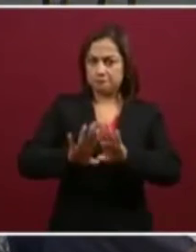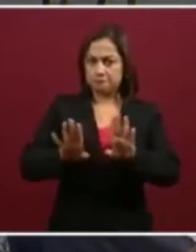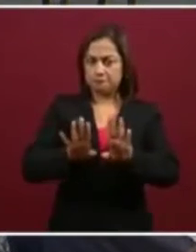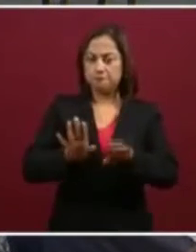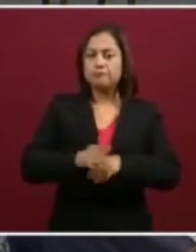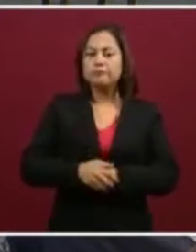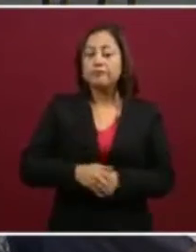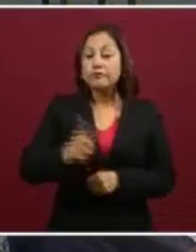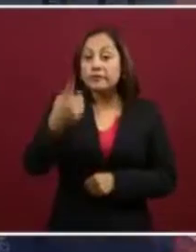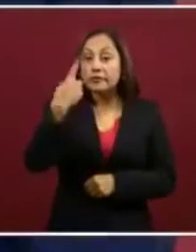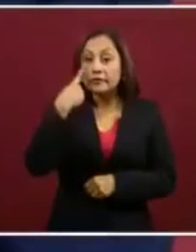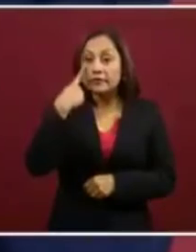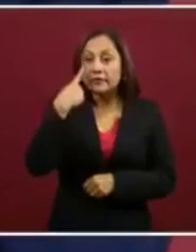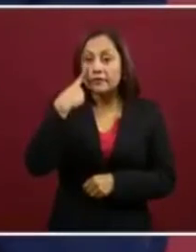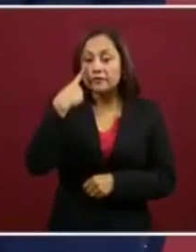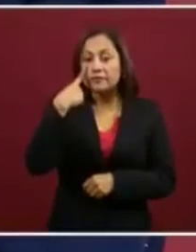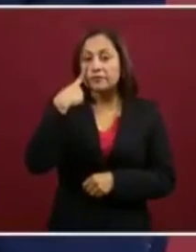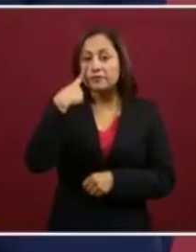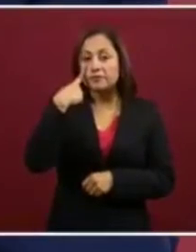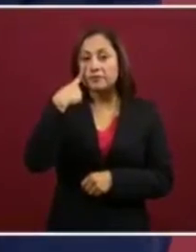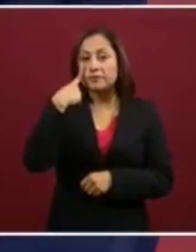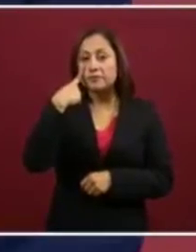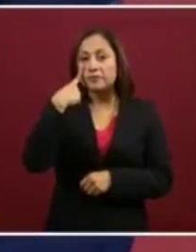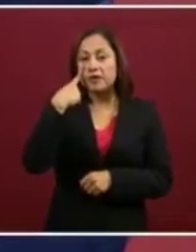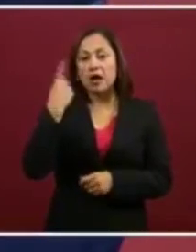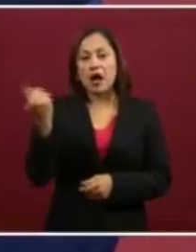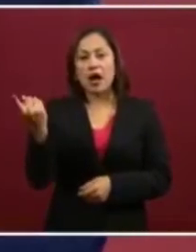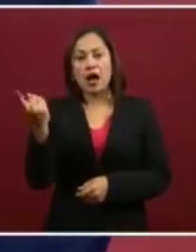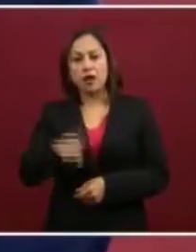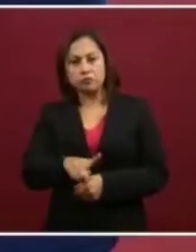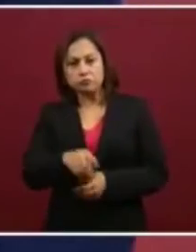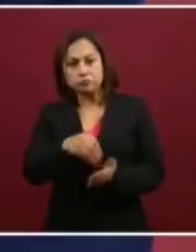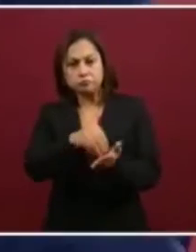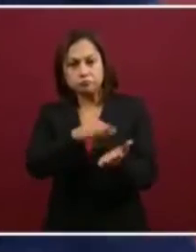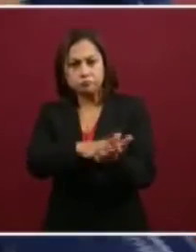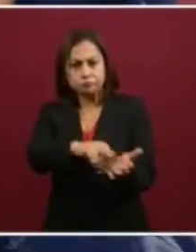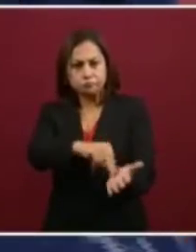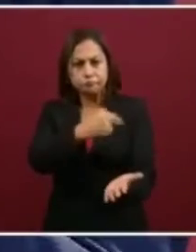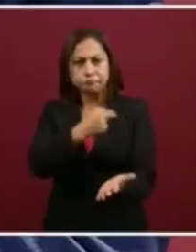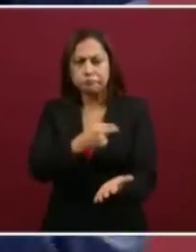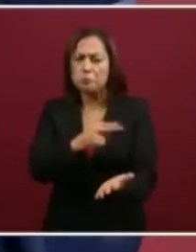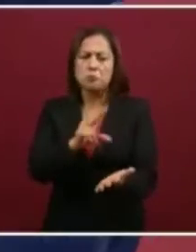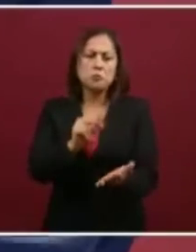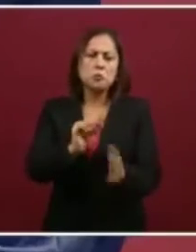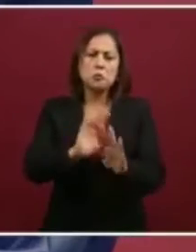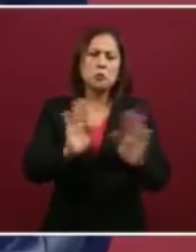siquiera necesitaría el decreto, bastaría con un memorándum.